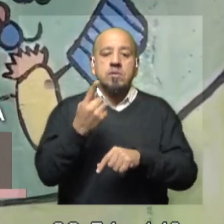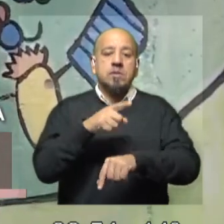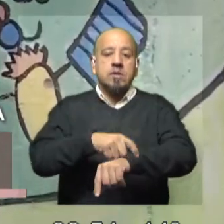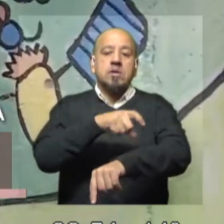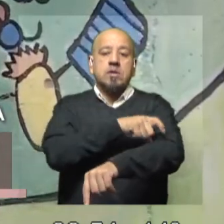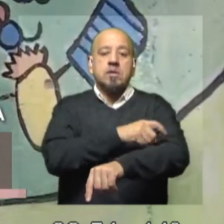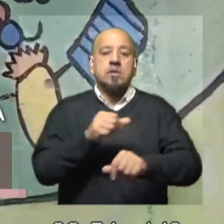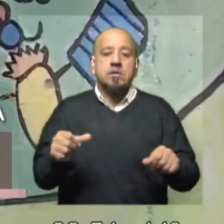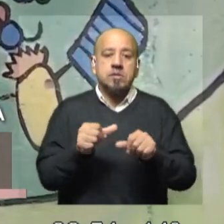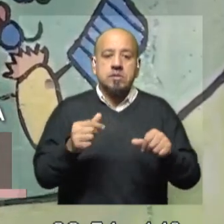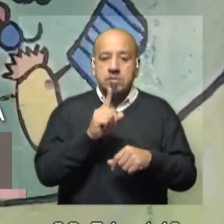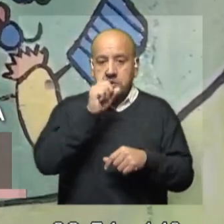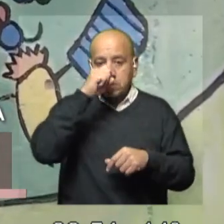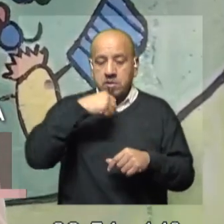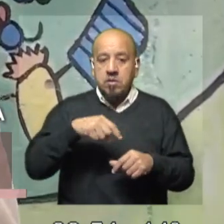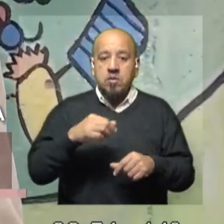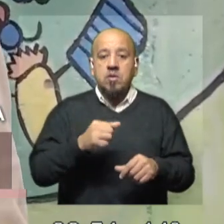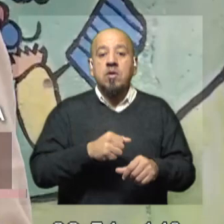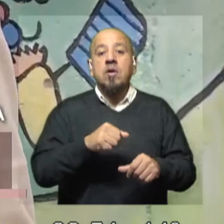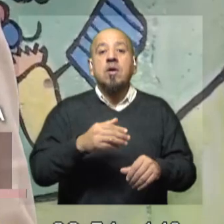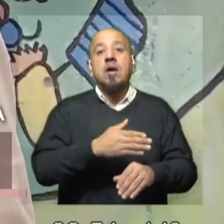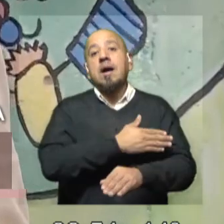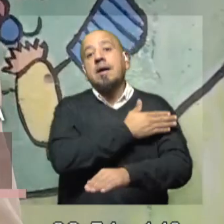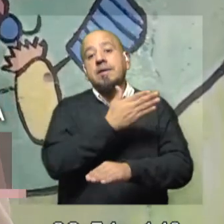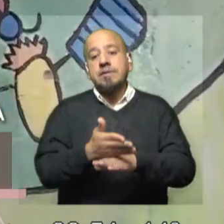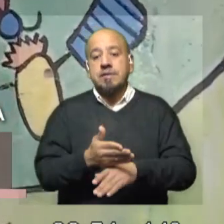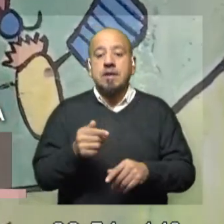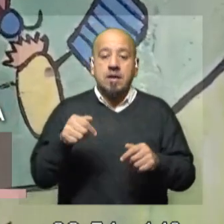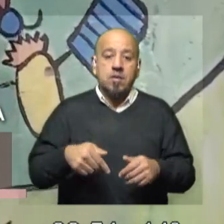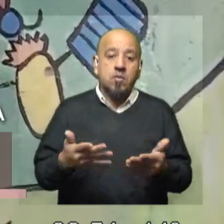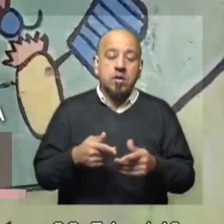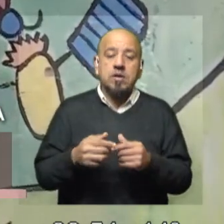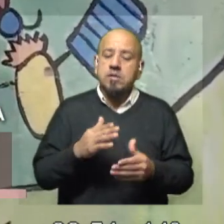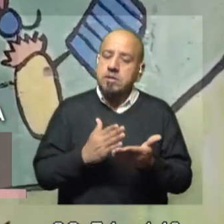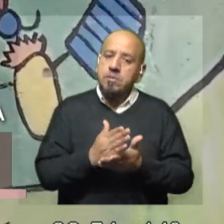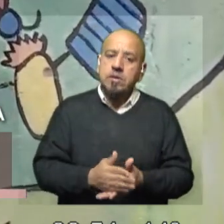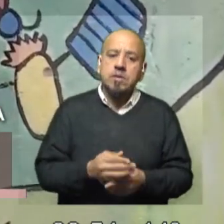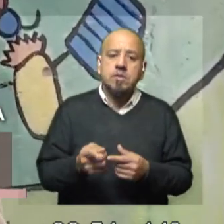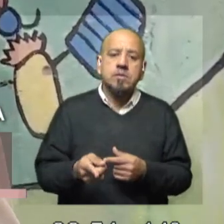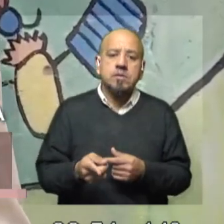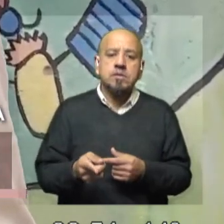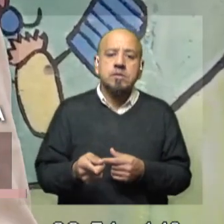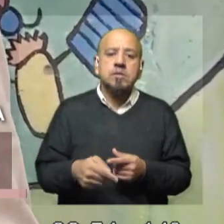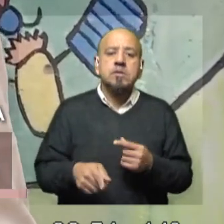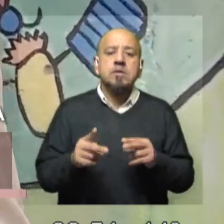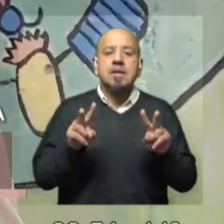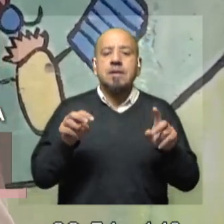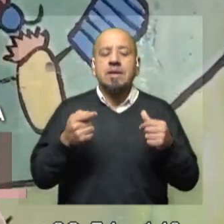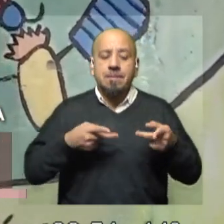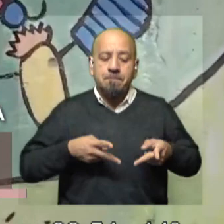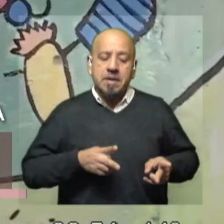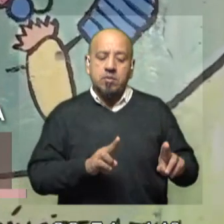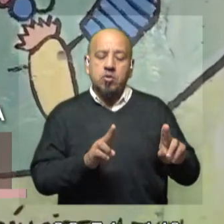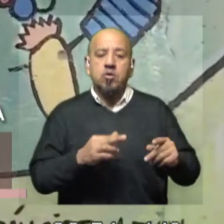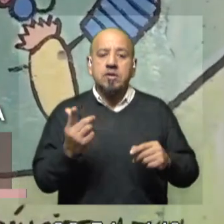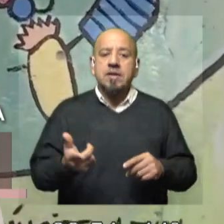infantes que se creó aquí en Montevideo, hasta el momento siempre ha sido pionero en metodologías didácticas